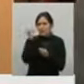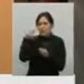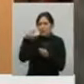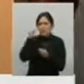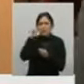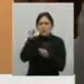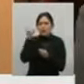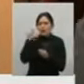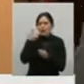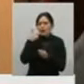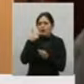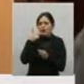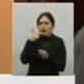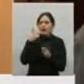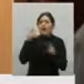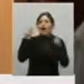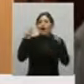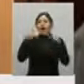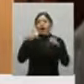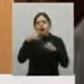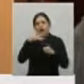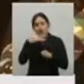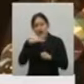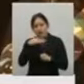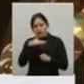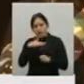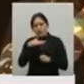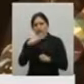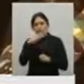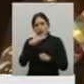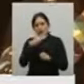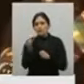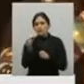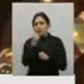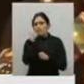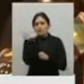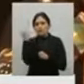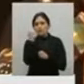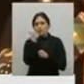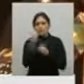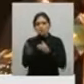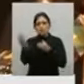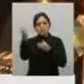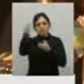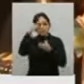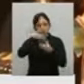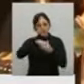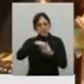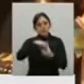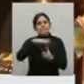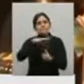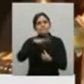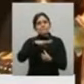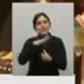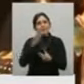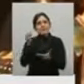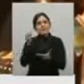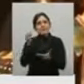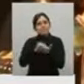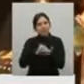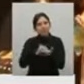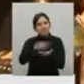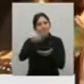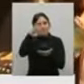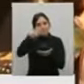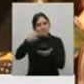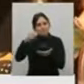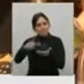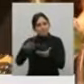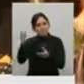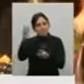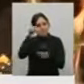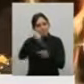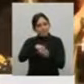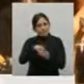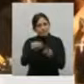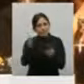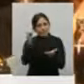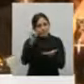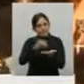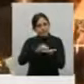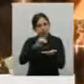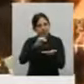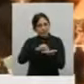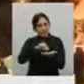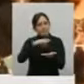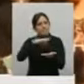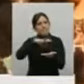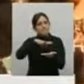la cosa porque tuvimos que incorporar mucho más material del que yo creía que era suficiente para